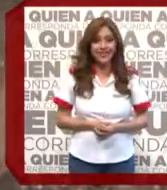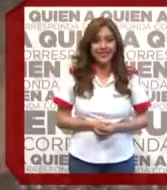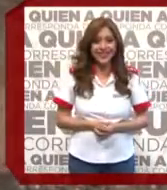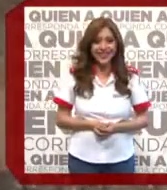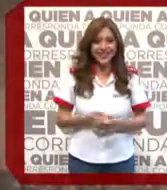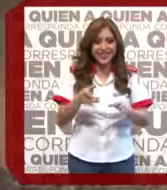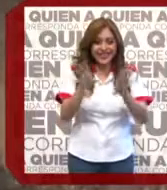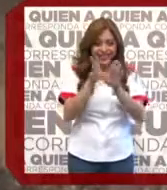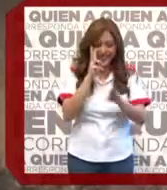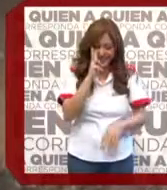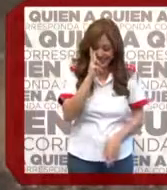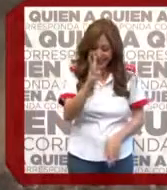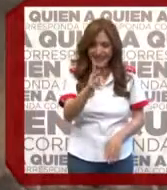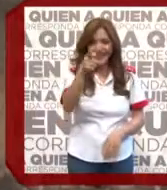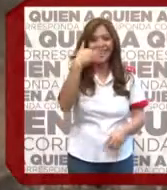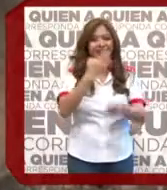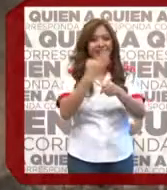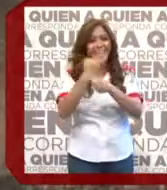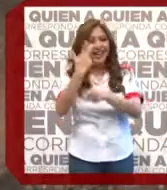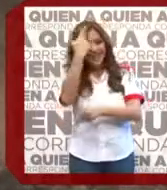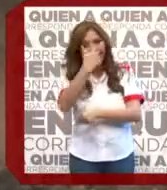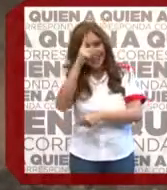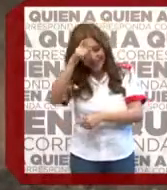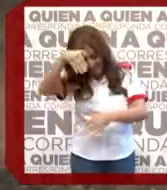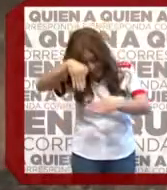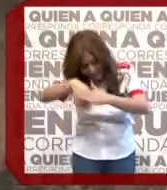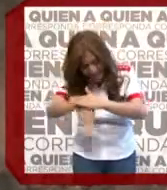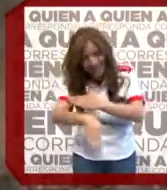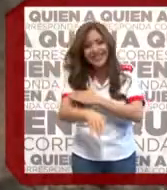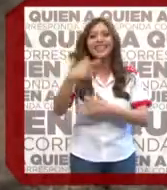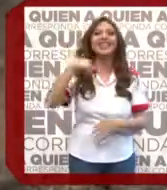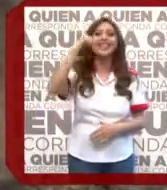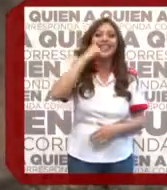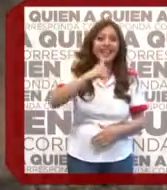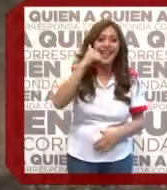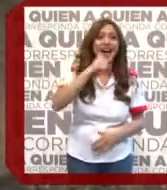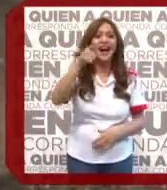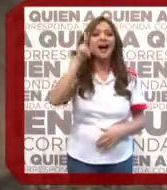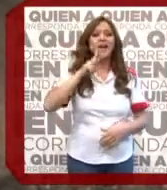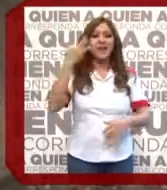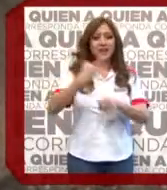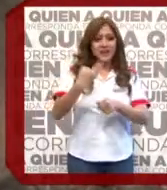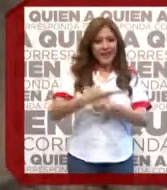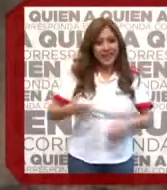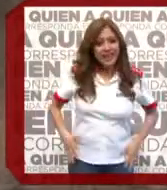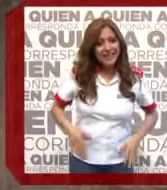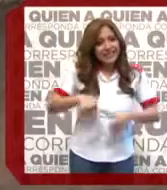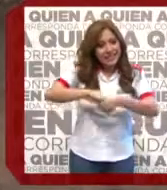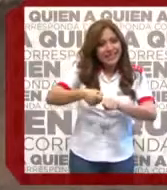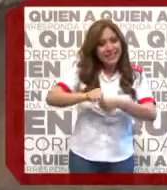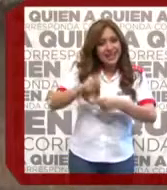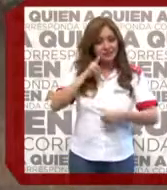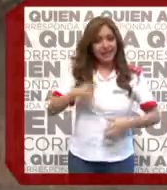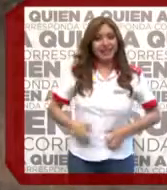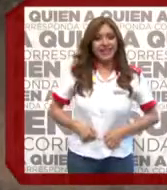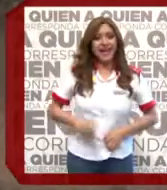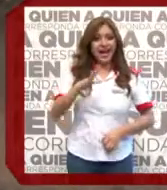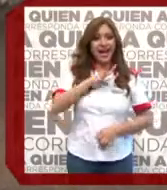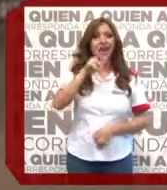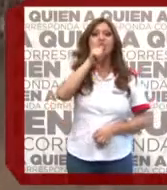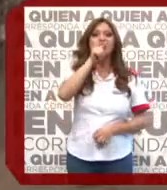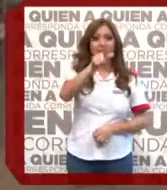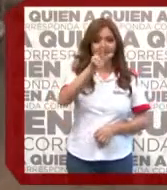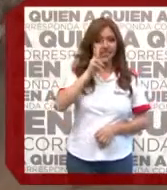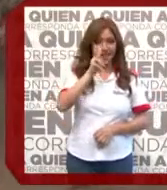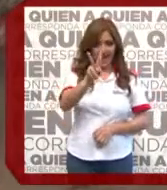Pues cómo va, jefe, yo supervisando la obra desde ahí abajo. La verdad ya quedó muy bien, nada más falta unas apretaditas y esto va a quedar muy bien. Aquí andaba mi